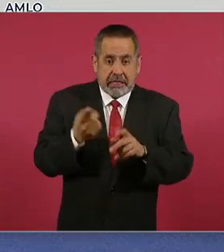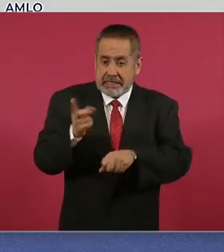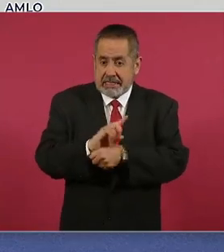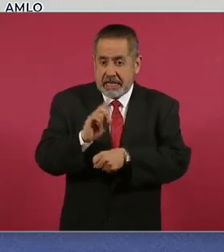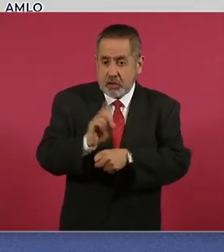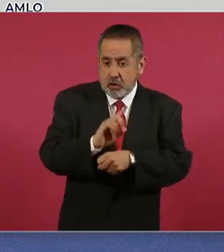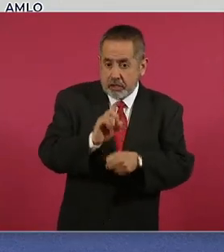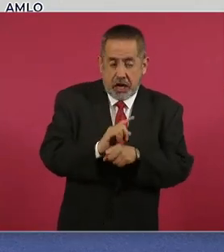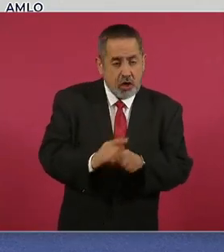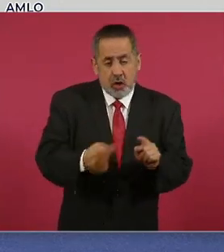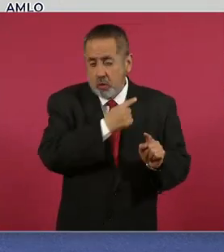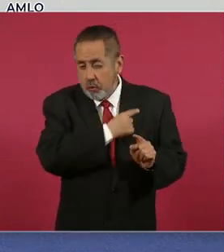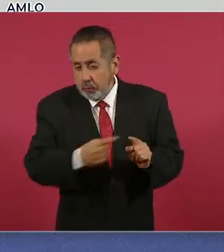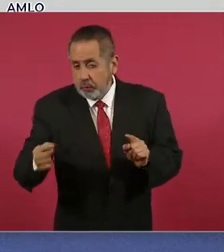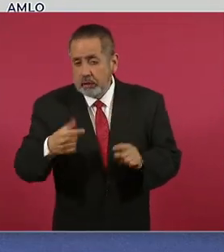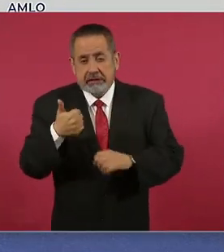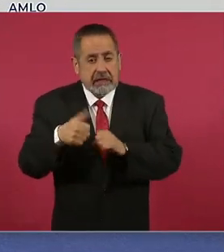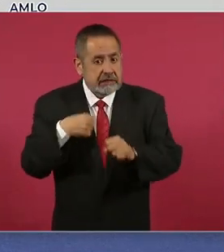días, todo el sexenio.